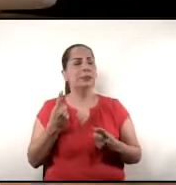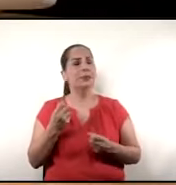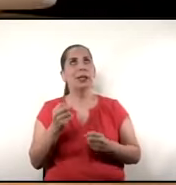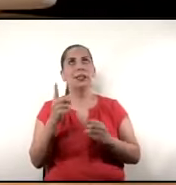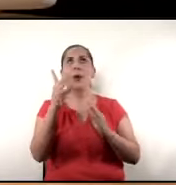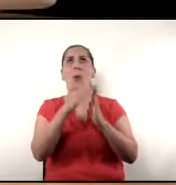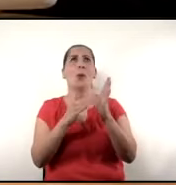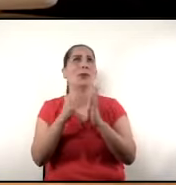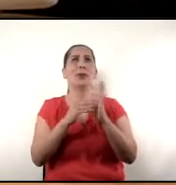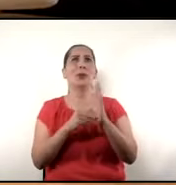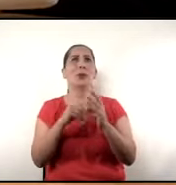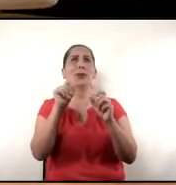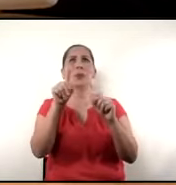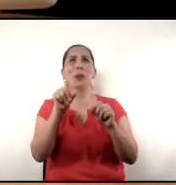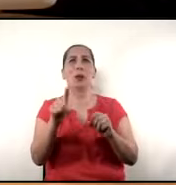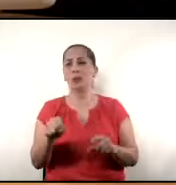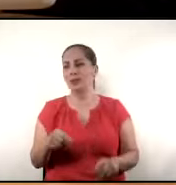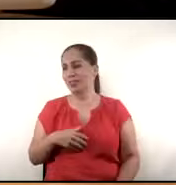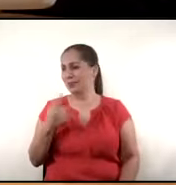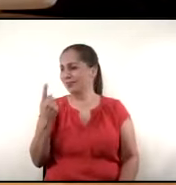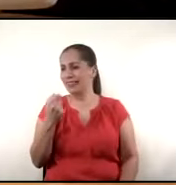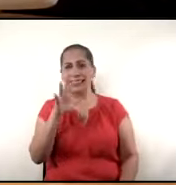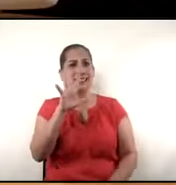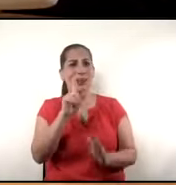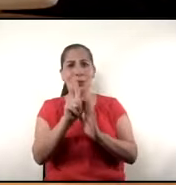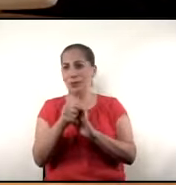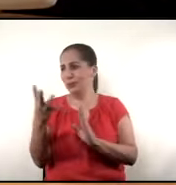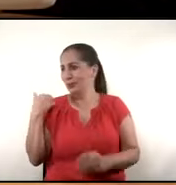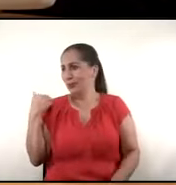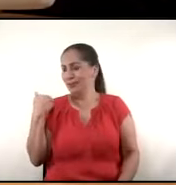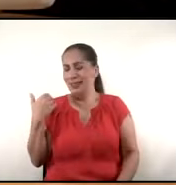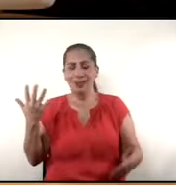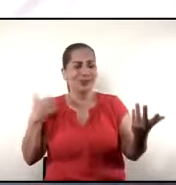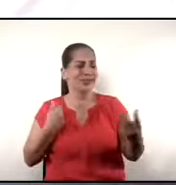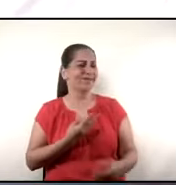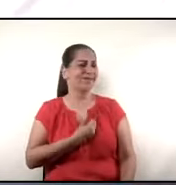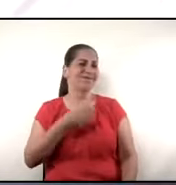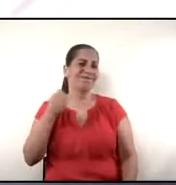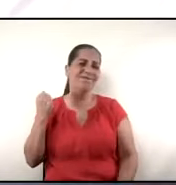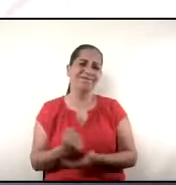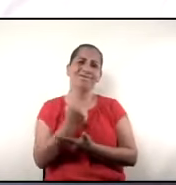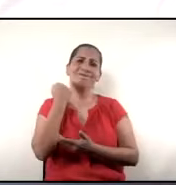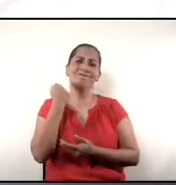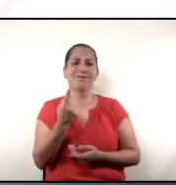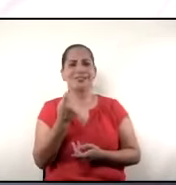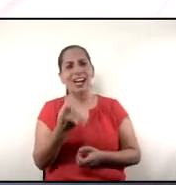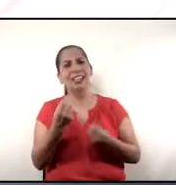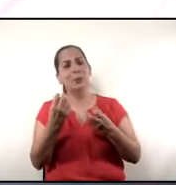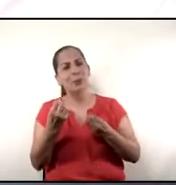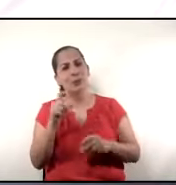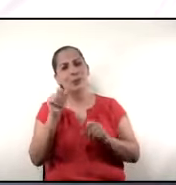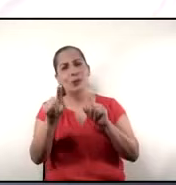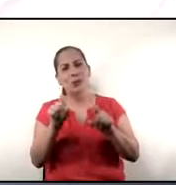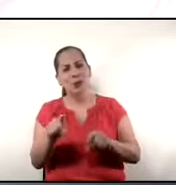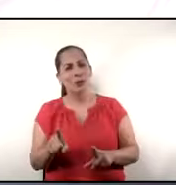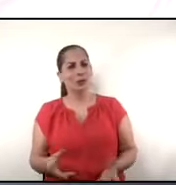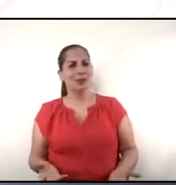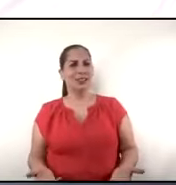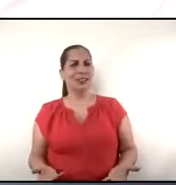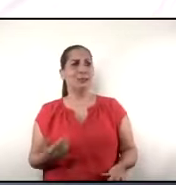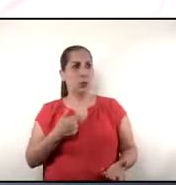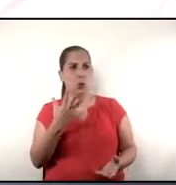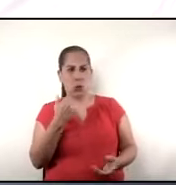Yo no sé en qué momento, cuando producción me dijo que quedan 5 minutos, me asusté. Porque queda mucho por preguntar, pero no me quiero ir